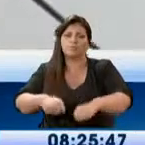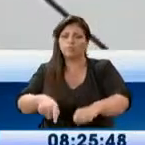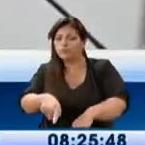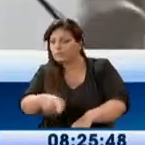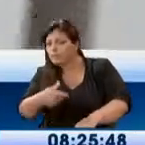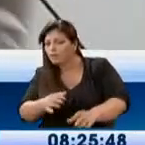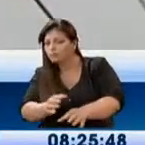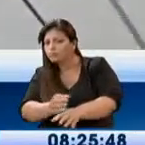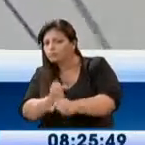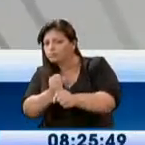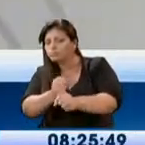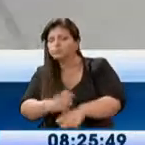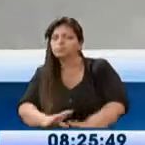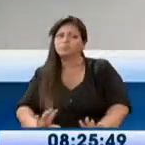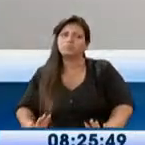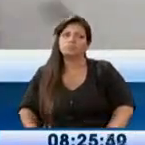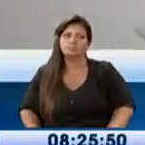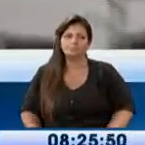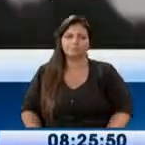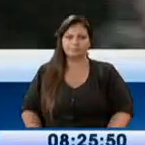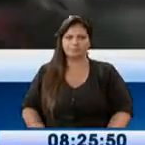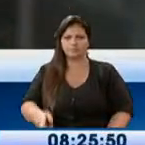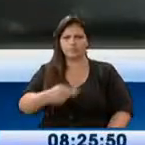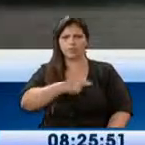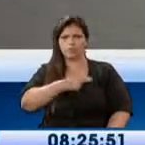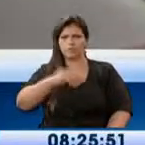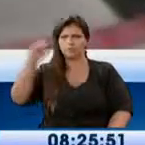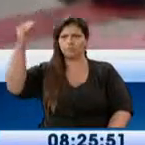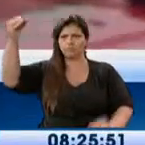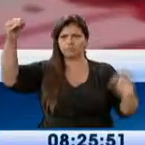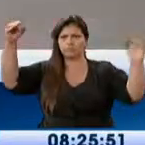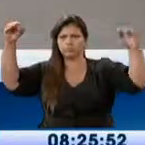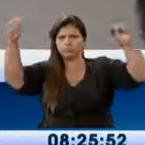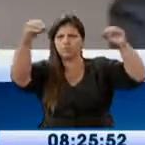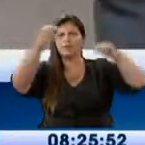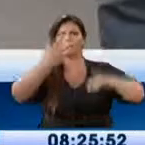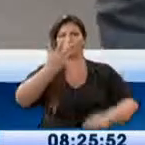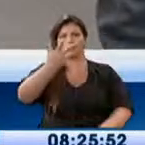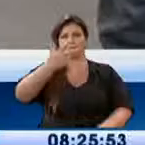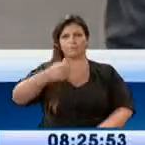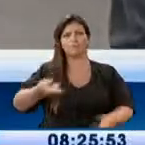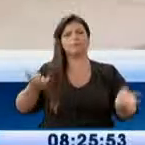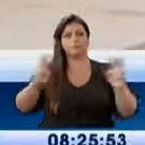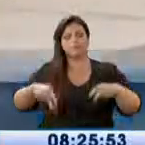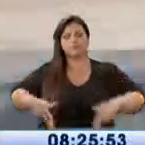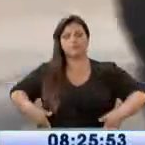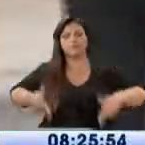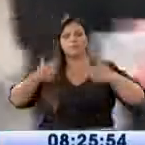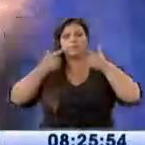esta área de la universidad existen 3 cámaras de seguridad y vigilancia privada. Informó Lorena Vaque.